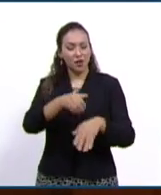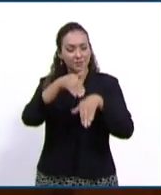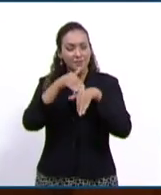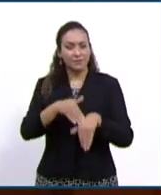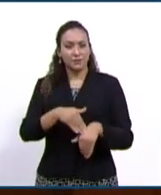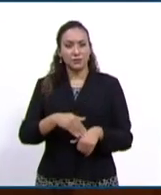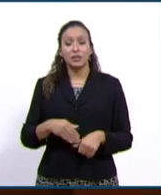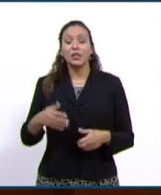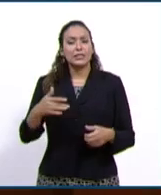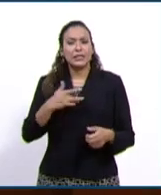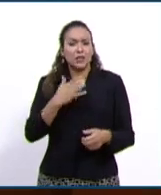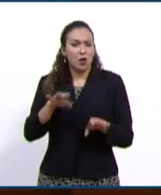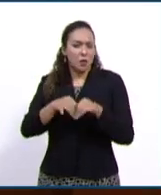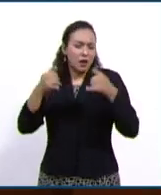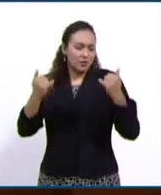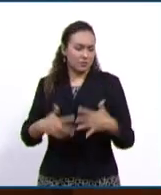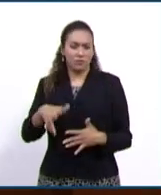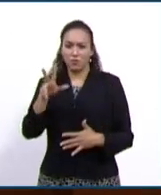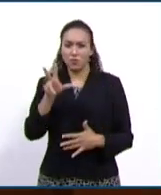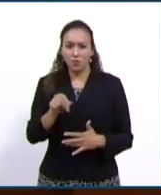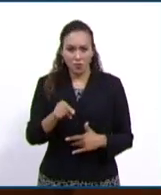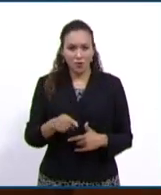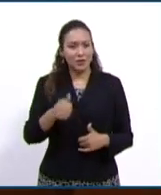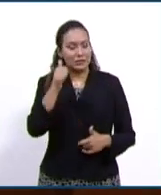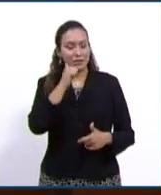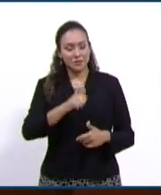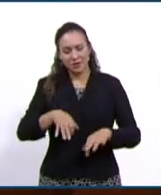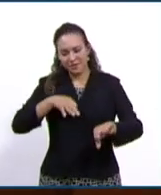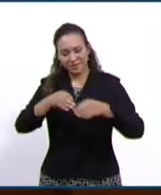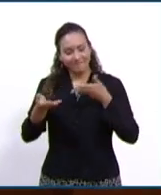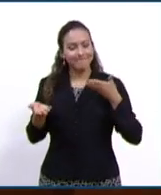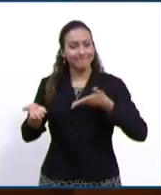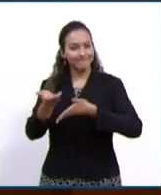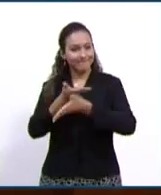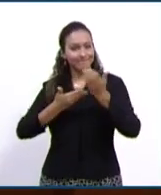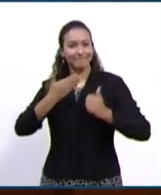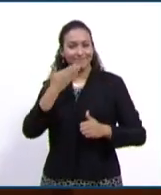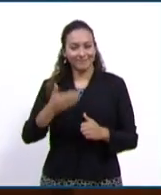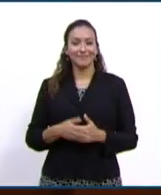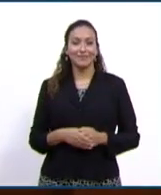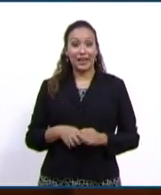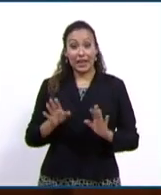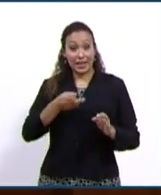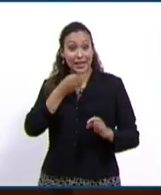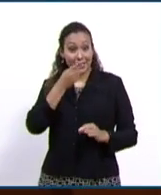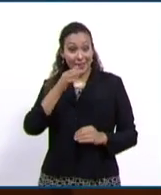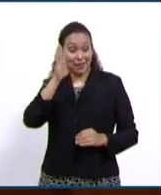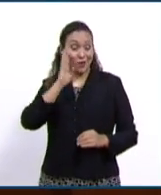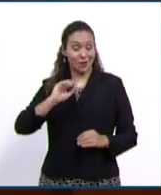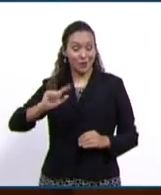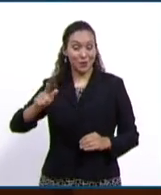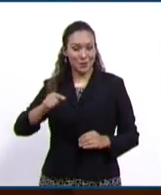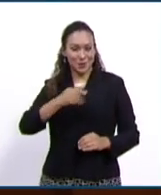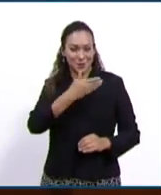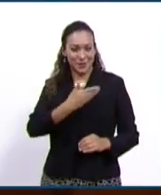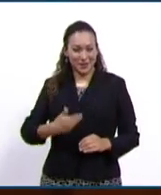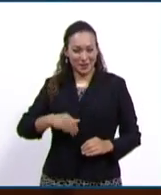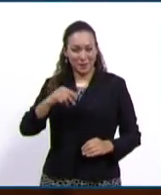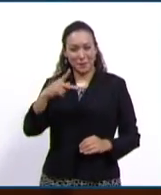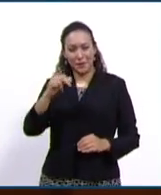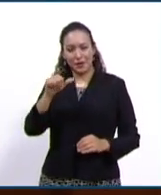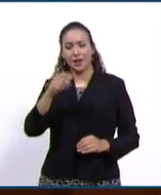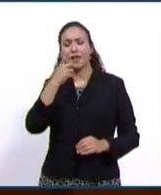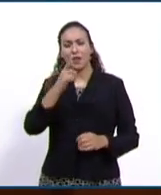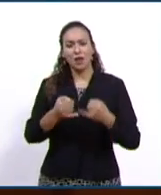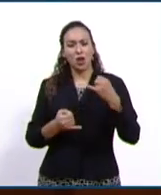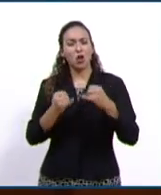carga, y mucho menos una indebida intromisión. Como lo ha dicho la ministra presidenta, la independencia judicial no es